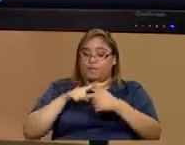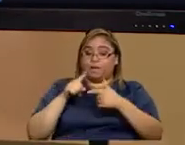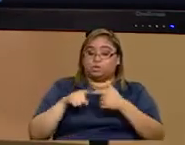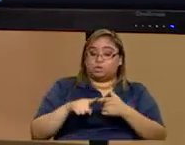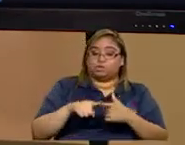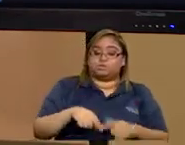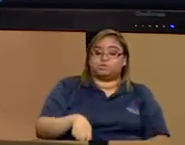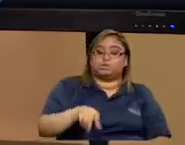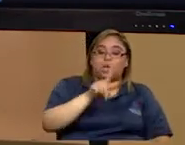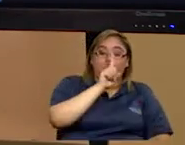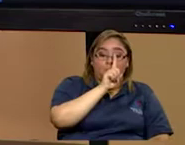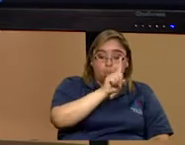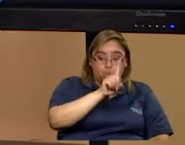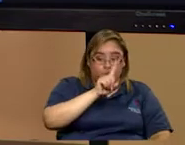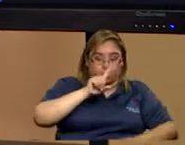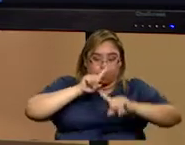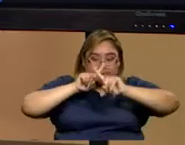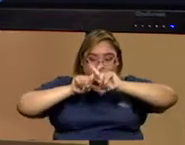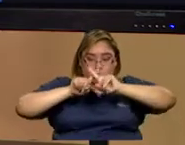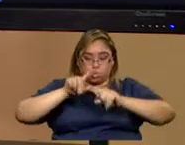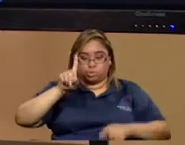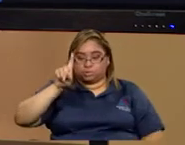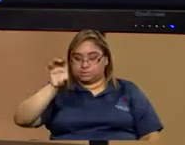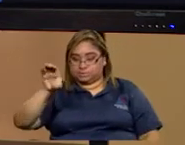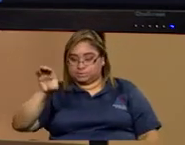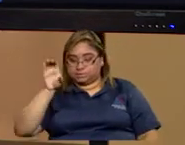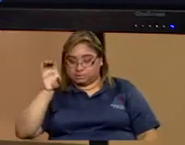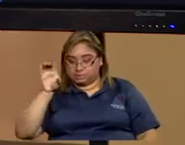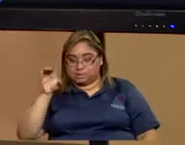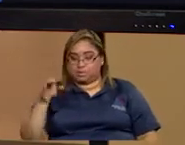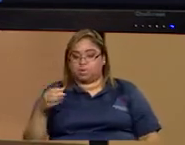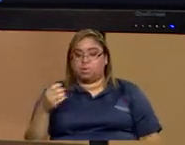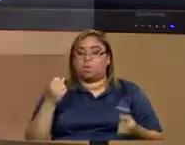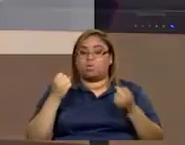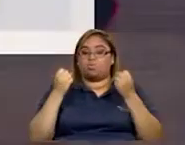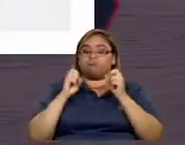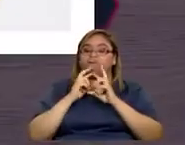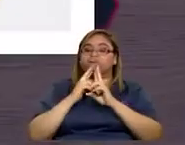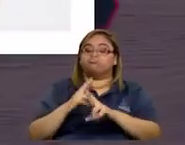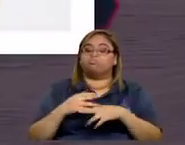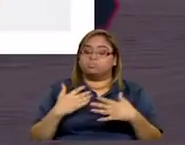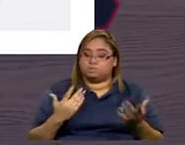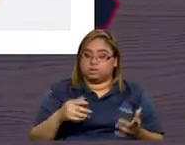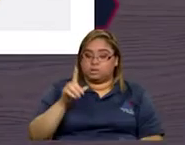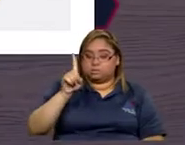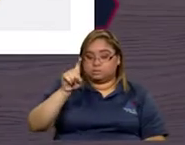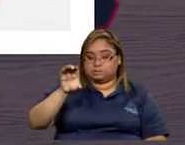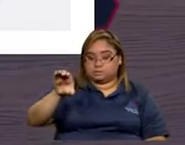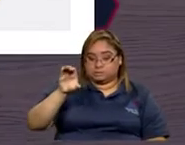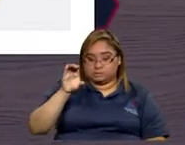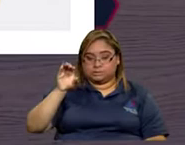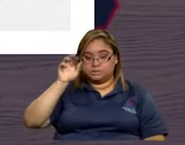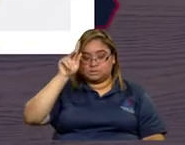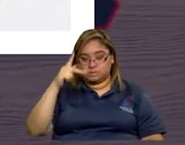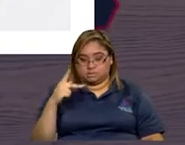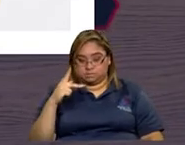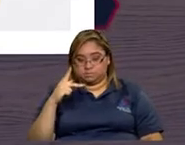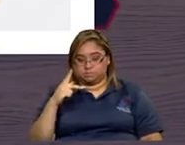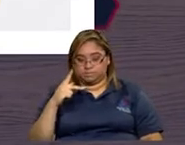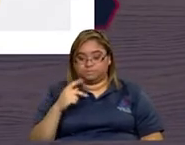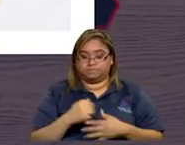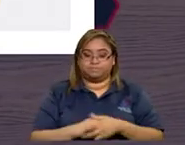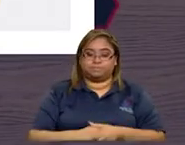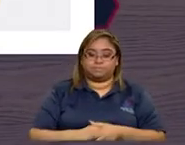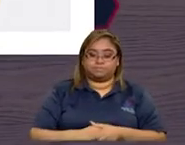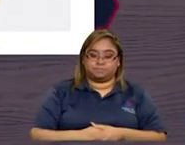por 100, tendríamos una resistencia de 100 ohmios. Y cuando yo colocaría el multímetro, definitivamente tiene que darme 100 ohmios. Si